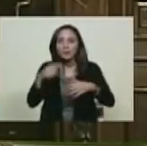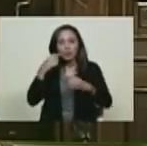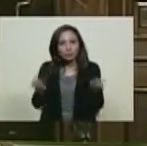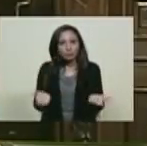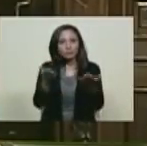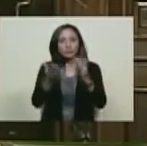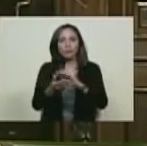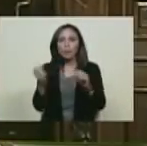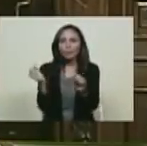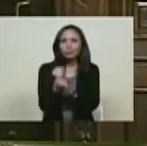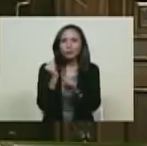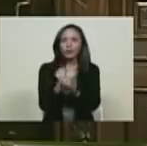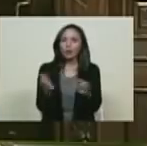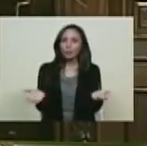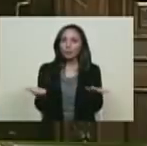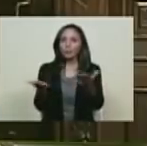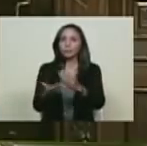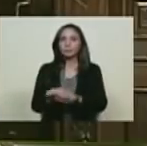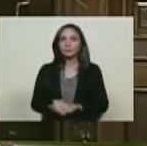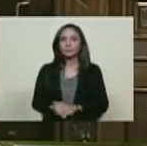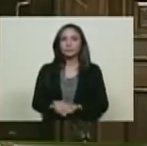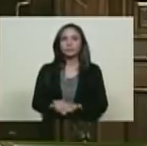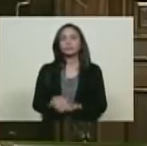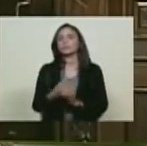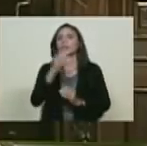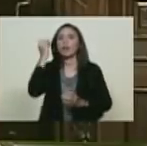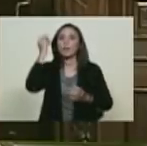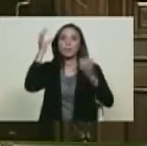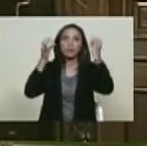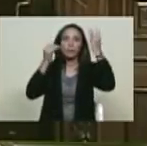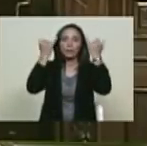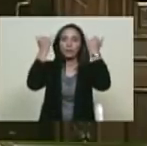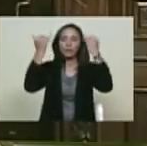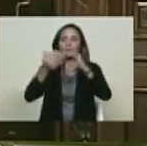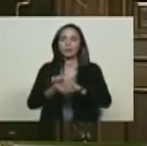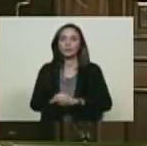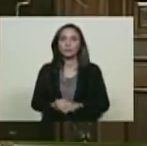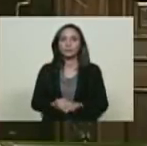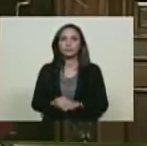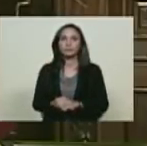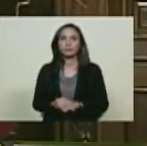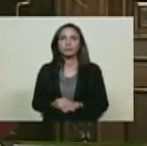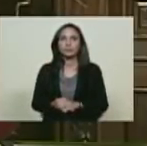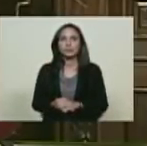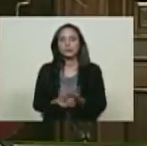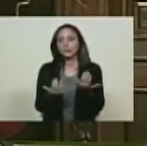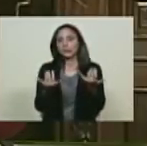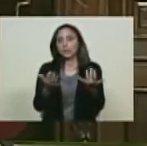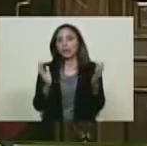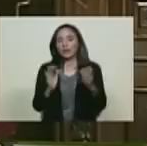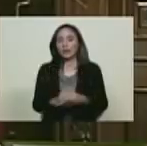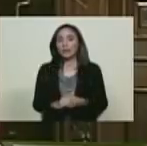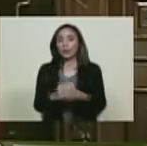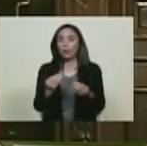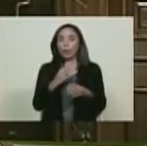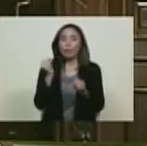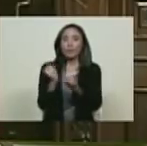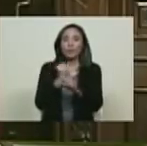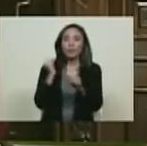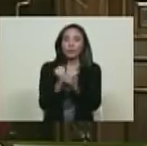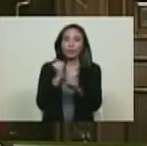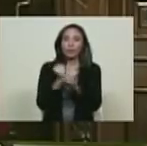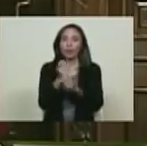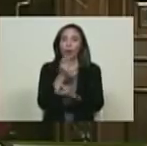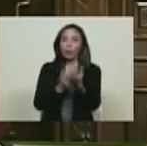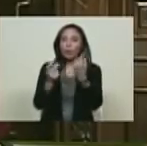permanente, al trabajo creador, al trabajo creativo. Ahora, en medio del fragor del trabajo económico al